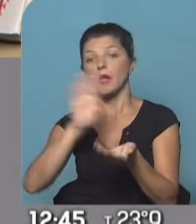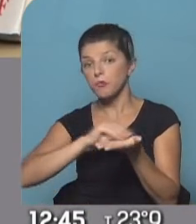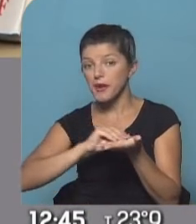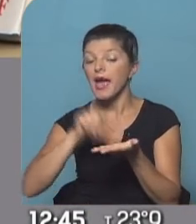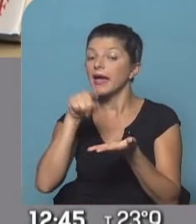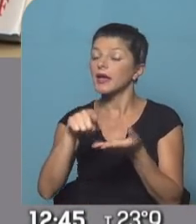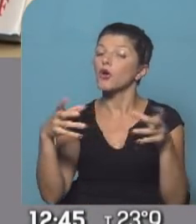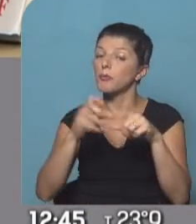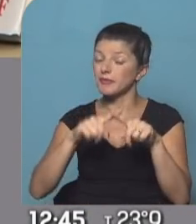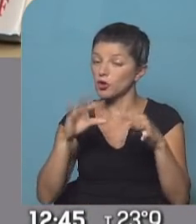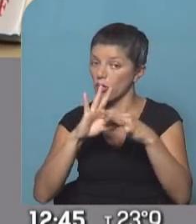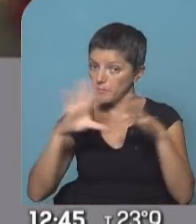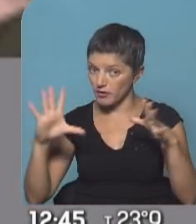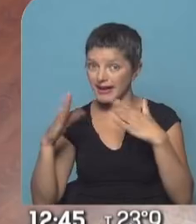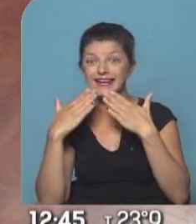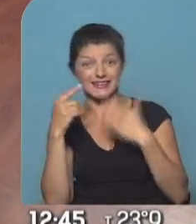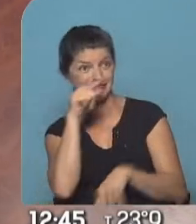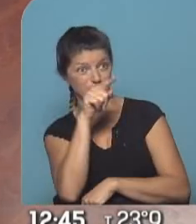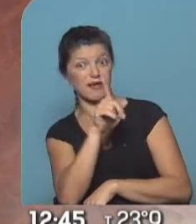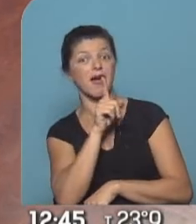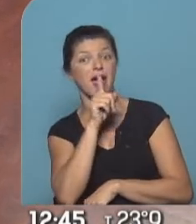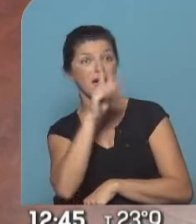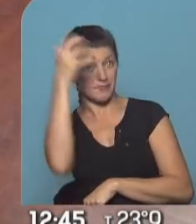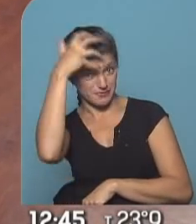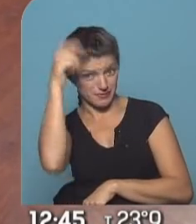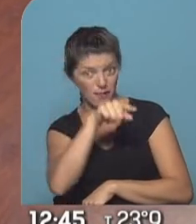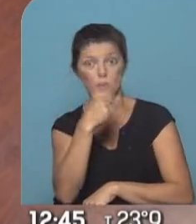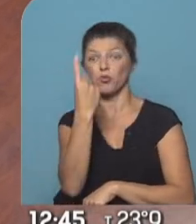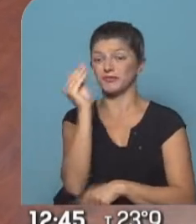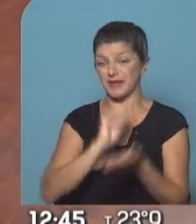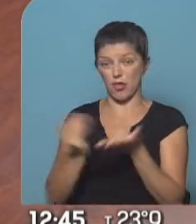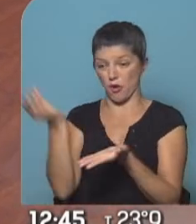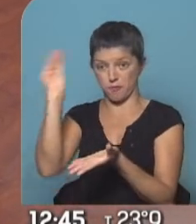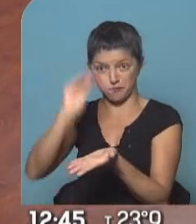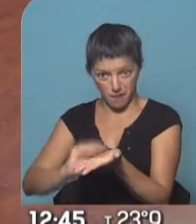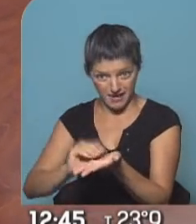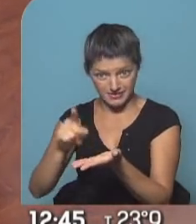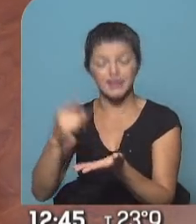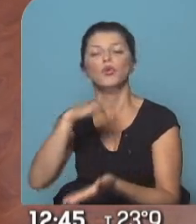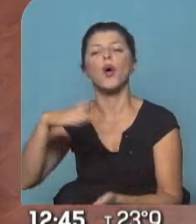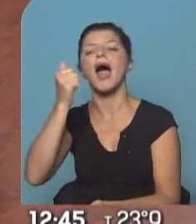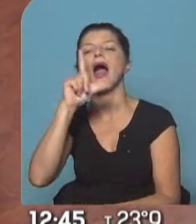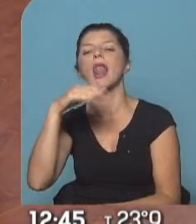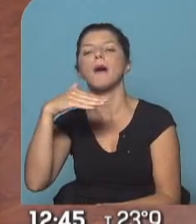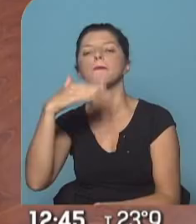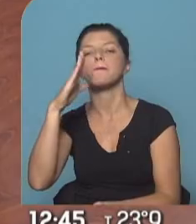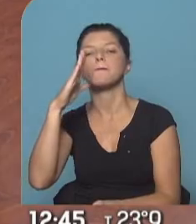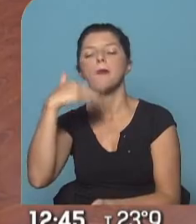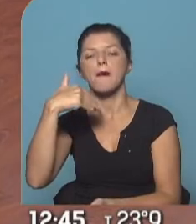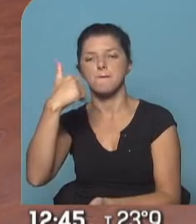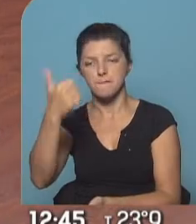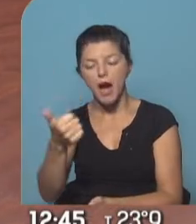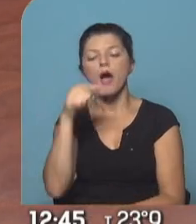demócratas, inclusive gracias a Donald Trump, ganaron un senador más. Estamos hablando del senador por Alabama, cuando Trump apoyó